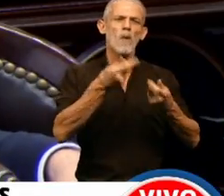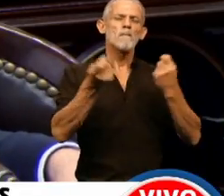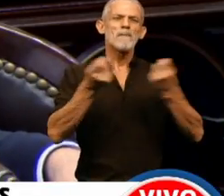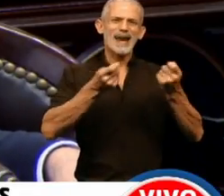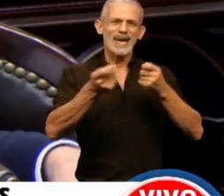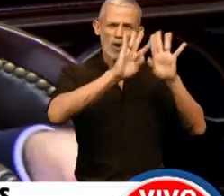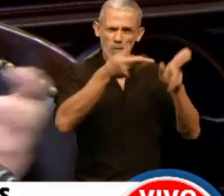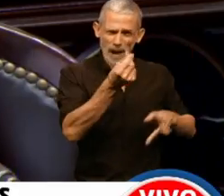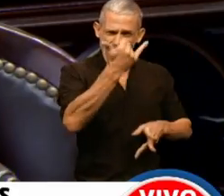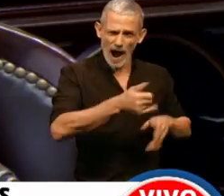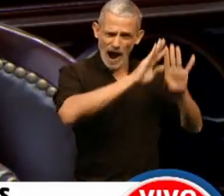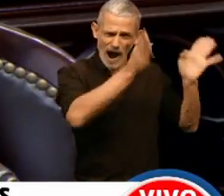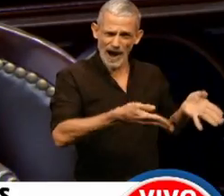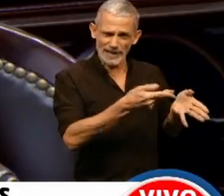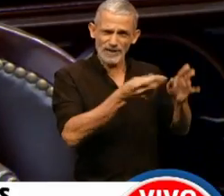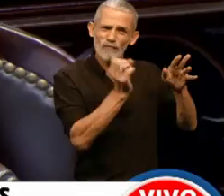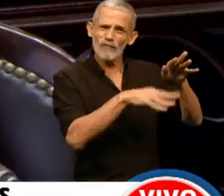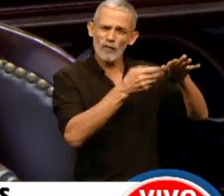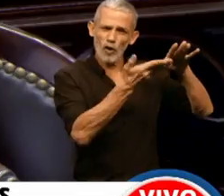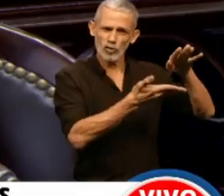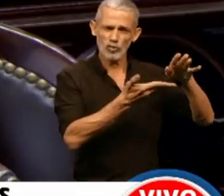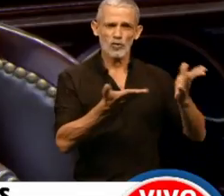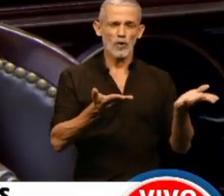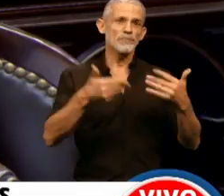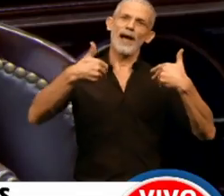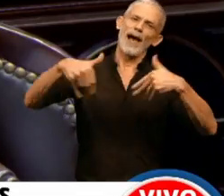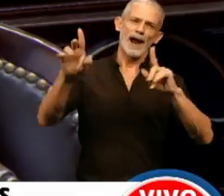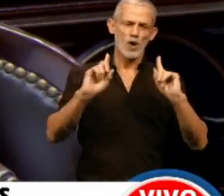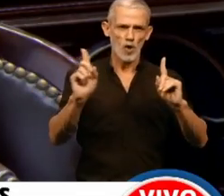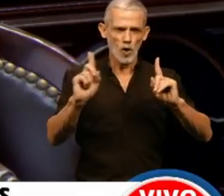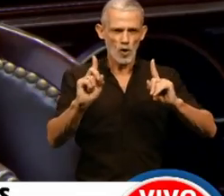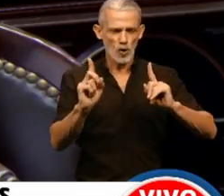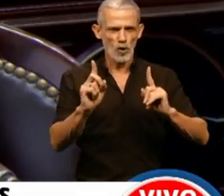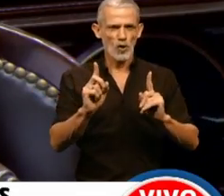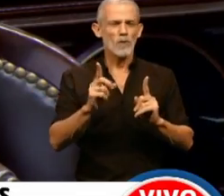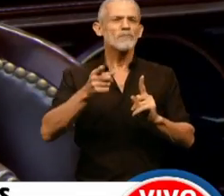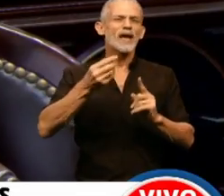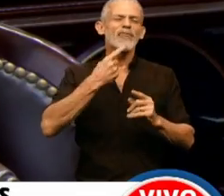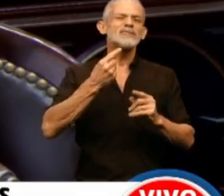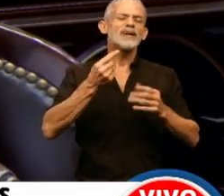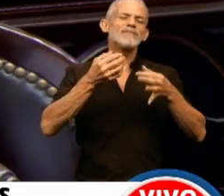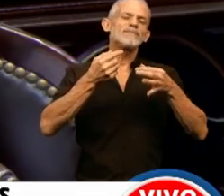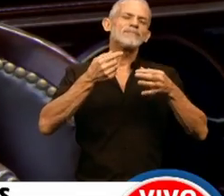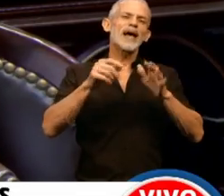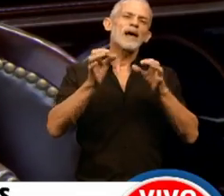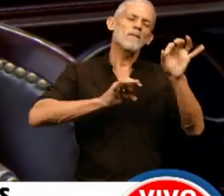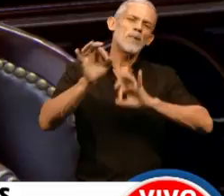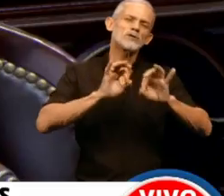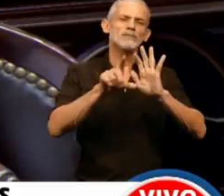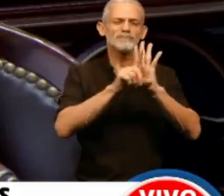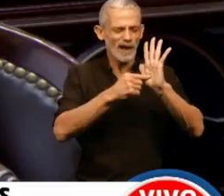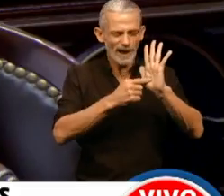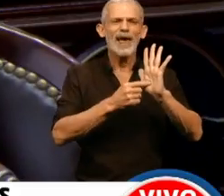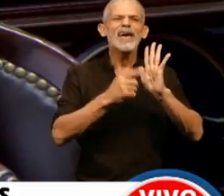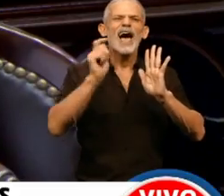los recursos se ha dicho también y no hay que dejarlo pasar que la definición de los beneficiarios